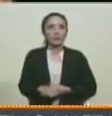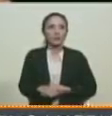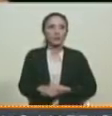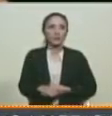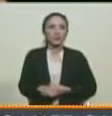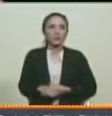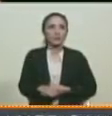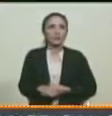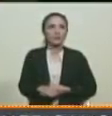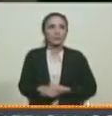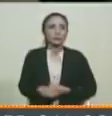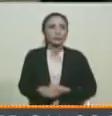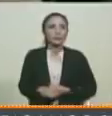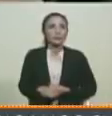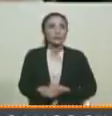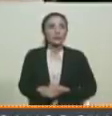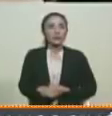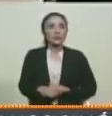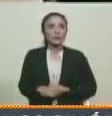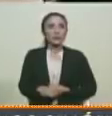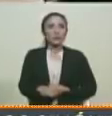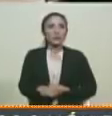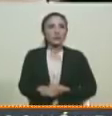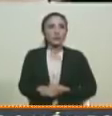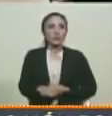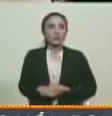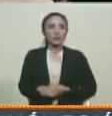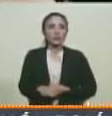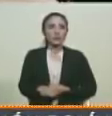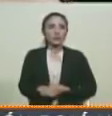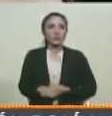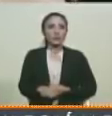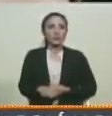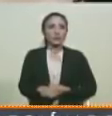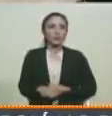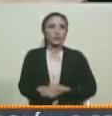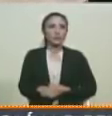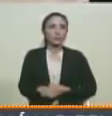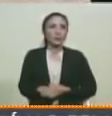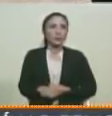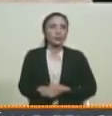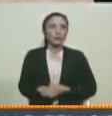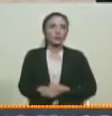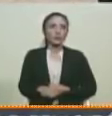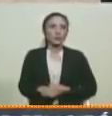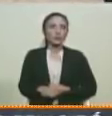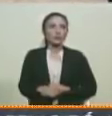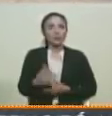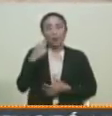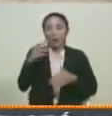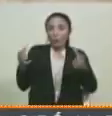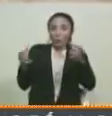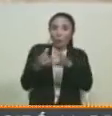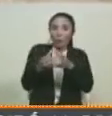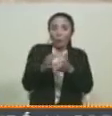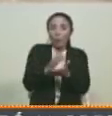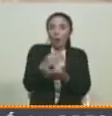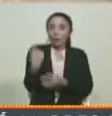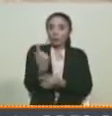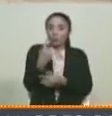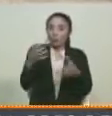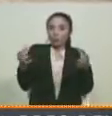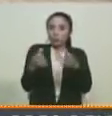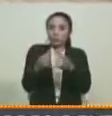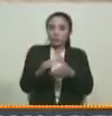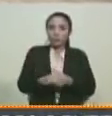Buena parte de esa oposición de los sectores extremistas solo concentran su actividad